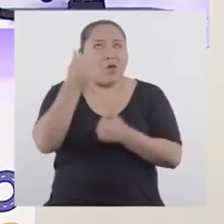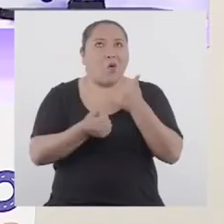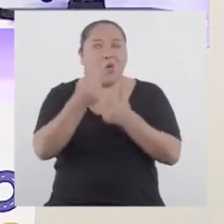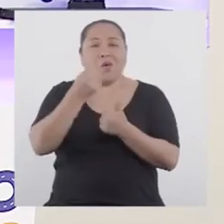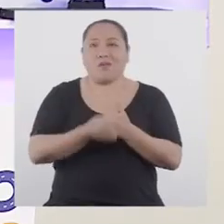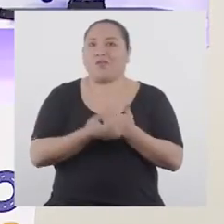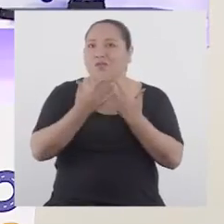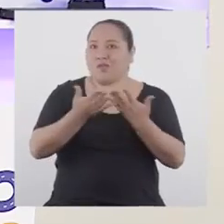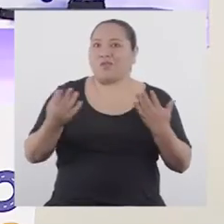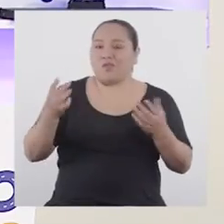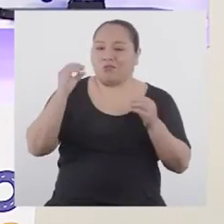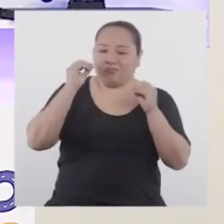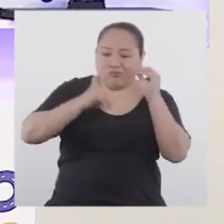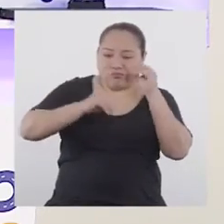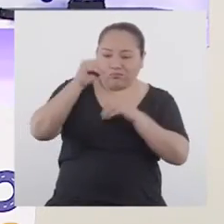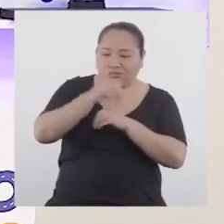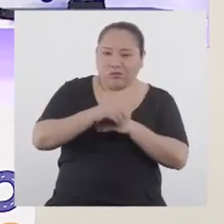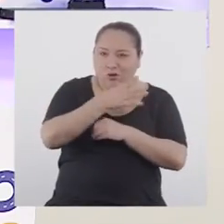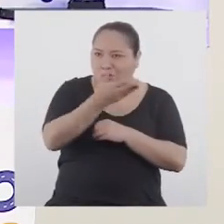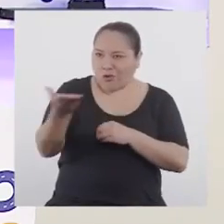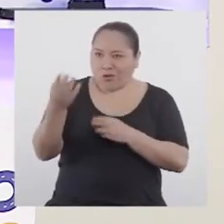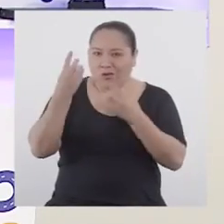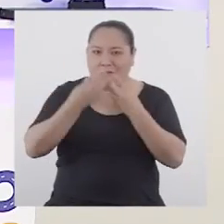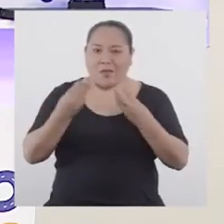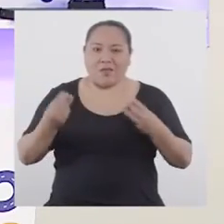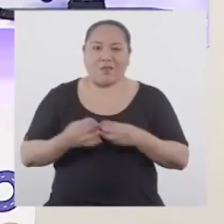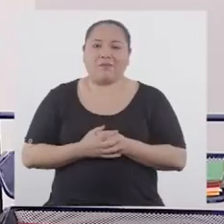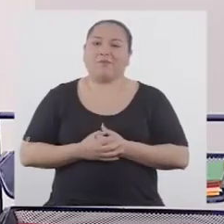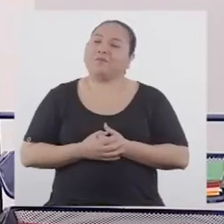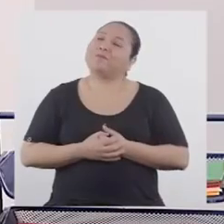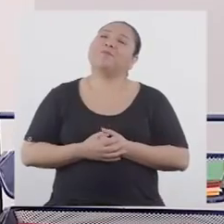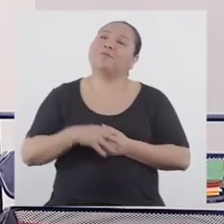qué productos podríamos fabricar con todo ese material.